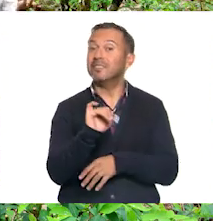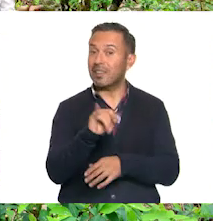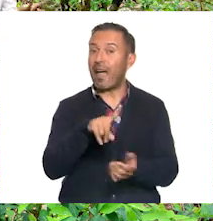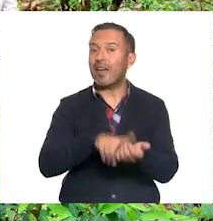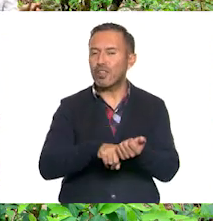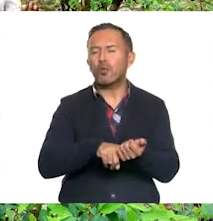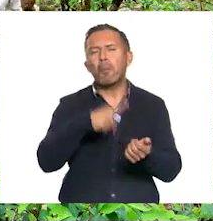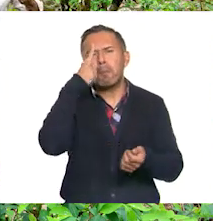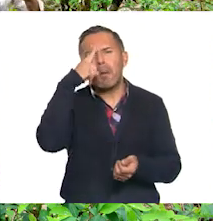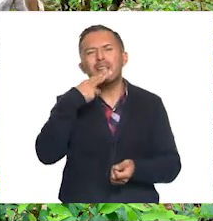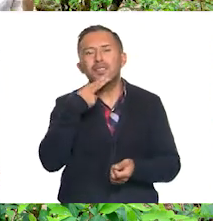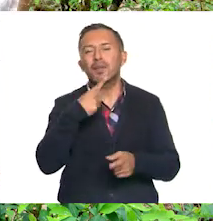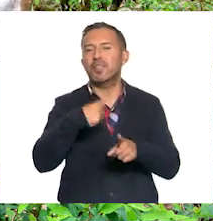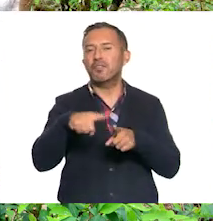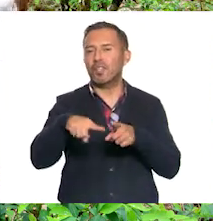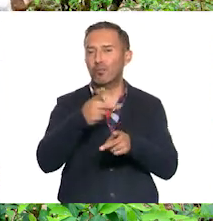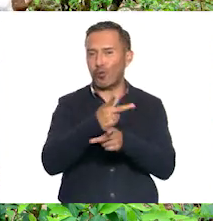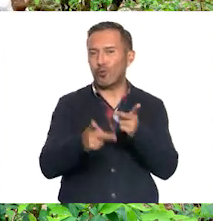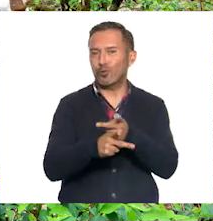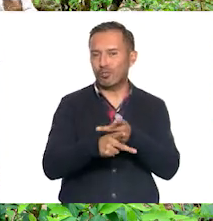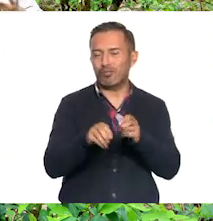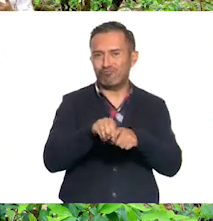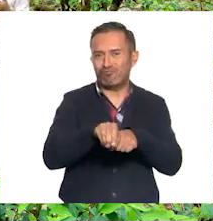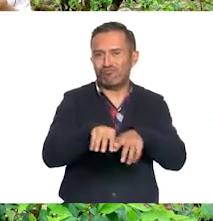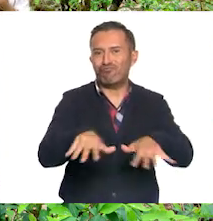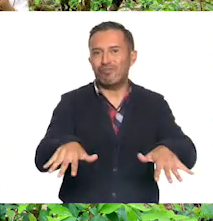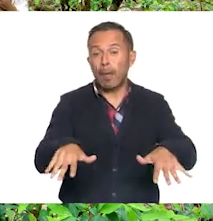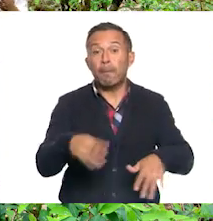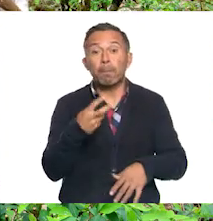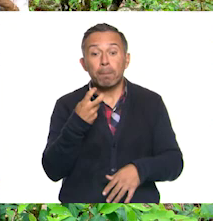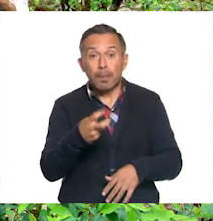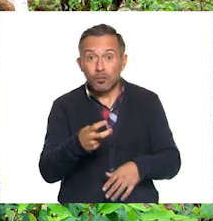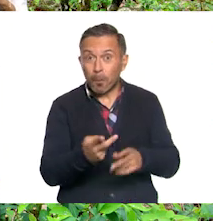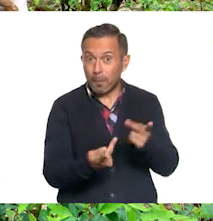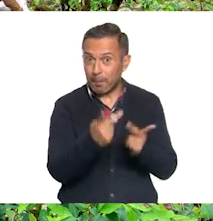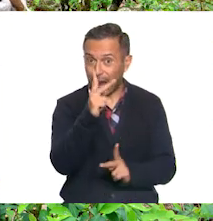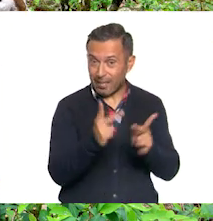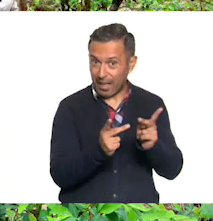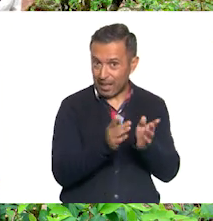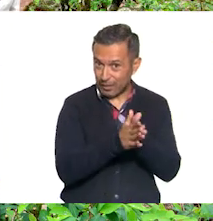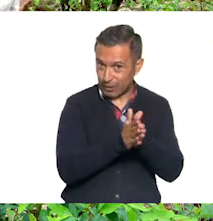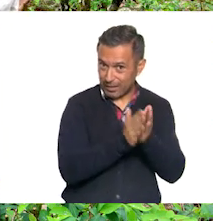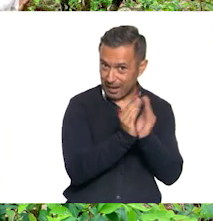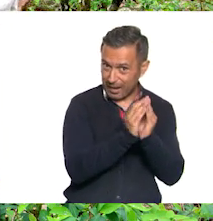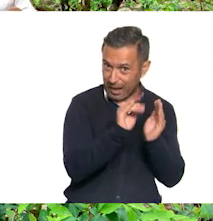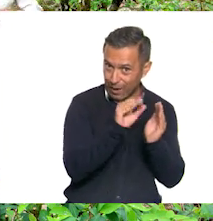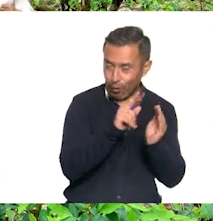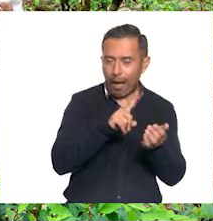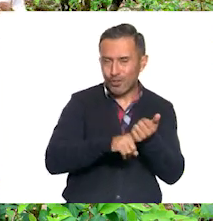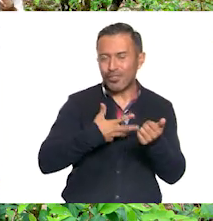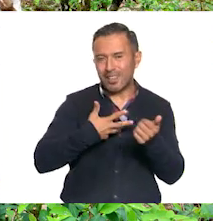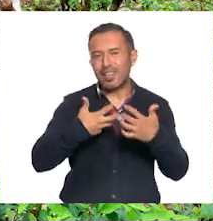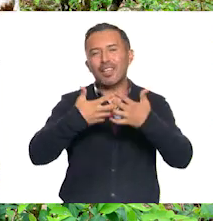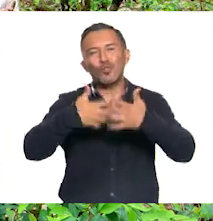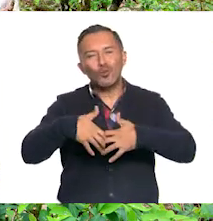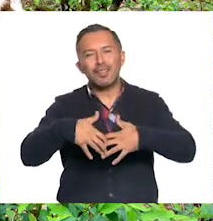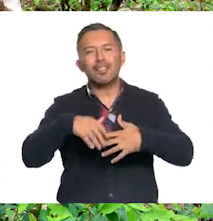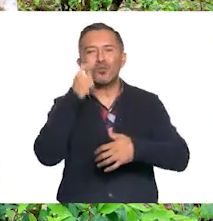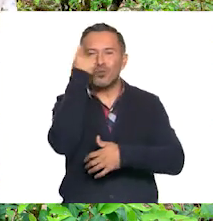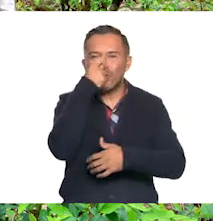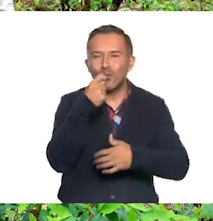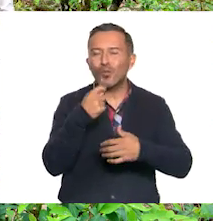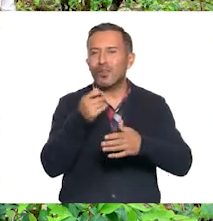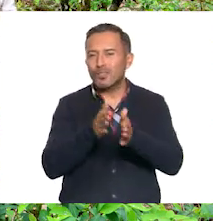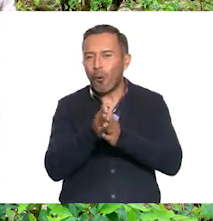y en este caso esta actividad agrícola se ha complementado con diferentes industrias. También se ha definido